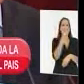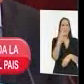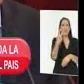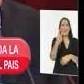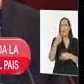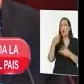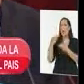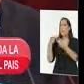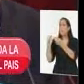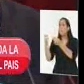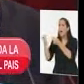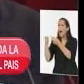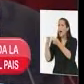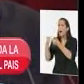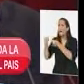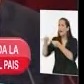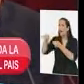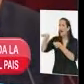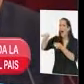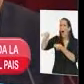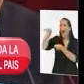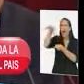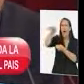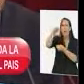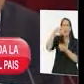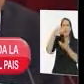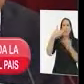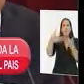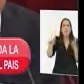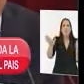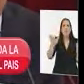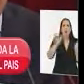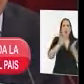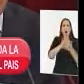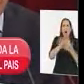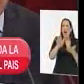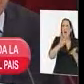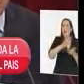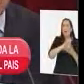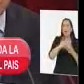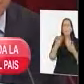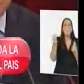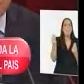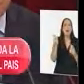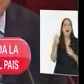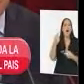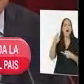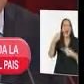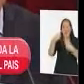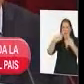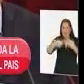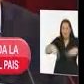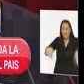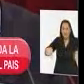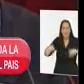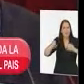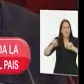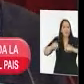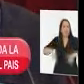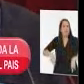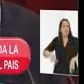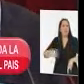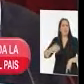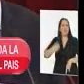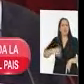interna en el partido GEN, que después vamos a extender a nuestros socios del Frente Progresista, Socialistas y Libres del Sur, y al final de ese